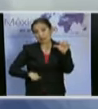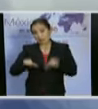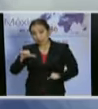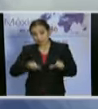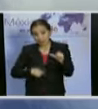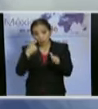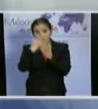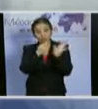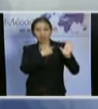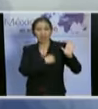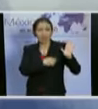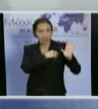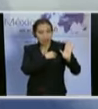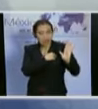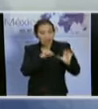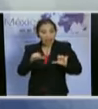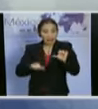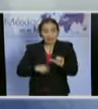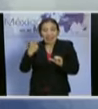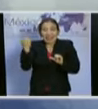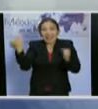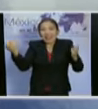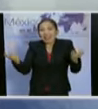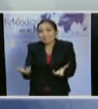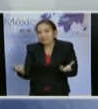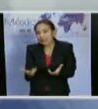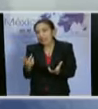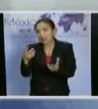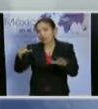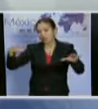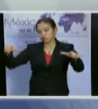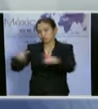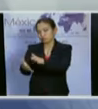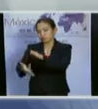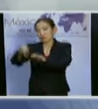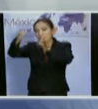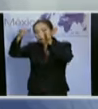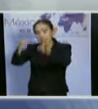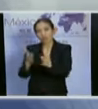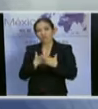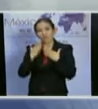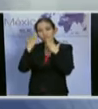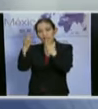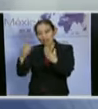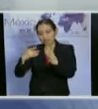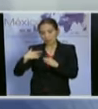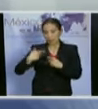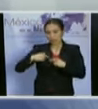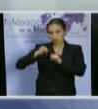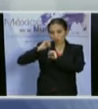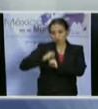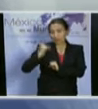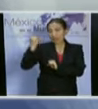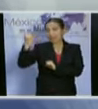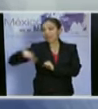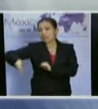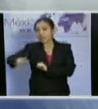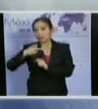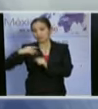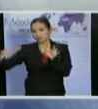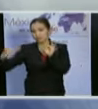hacer promesas, sino la política es construir una comunidad de confianza entre los gobernantes y los